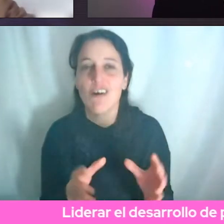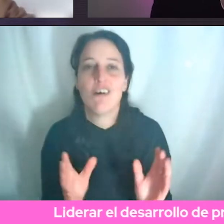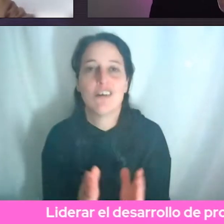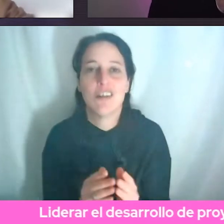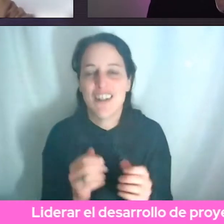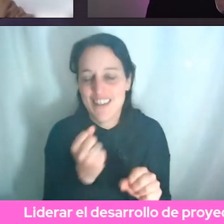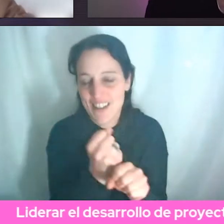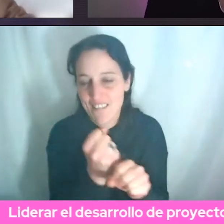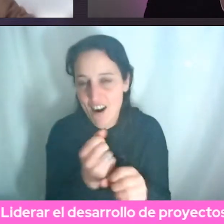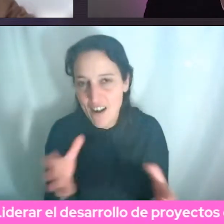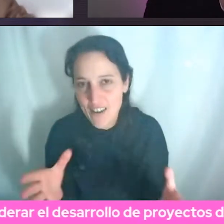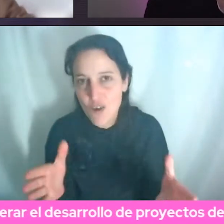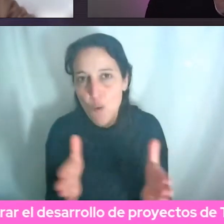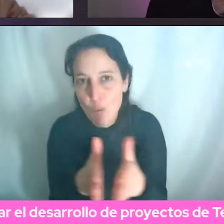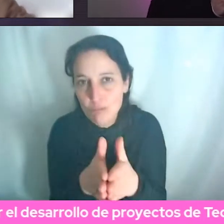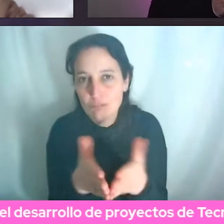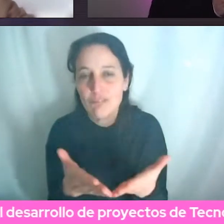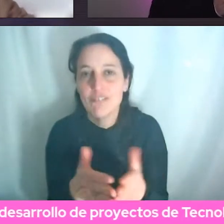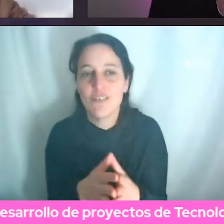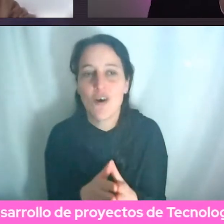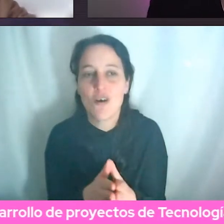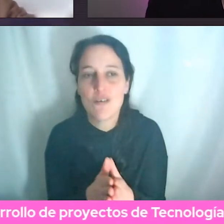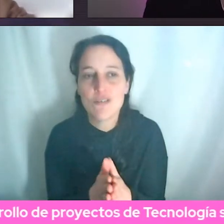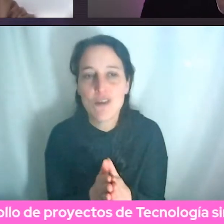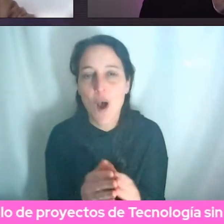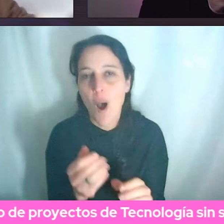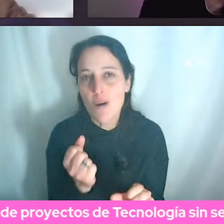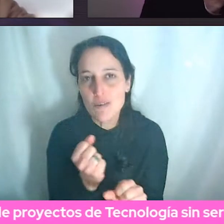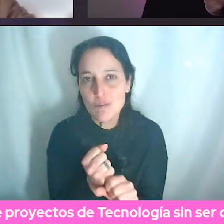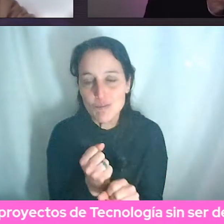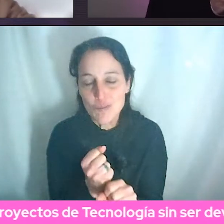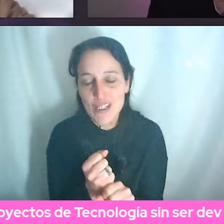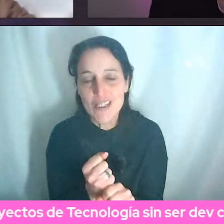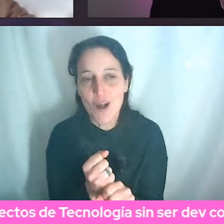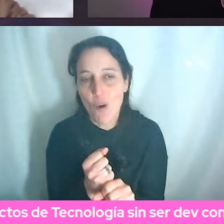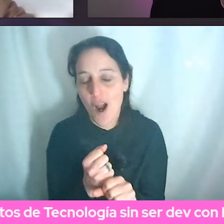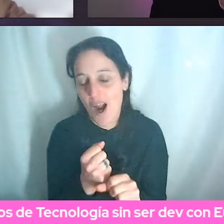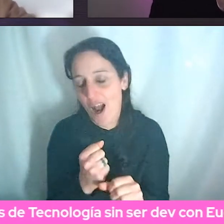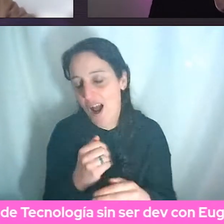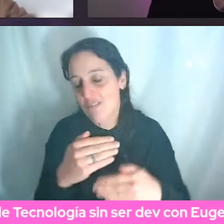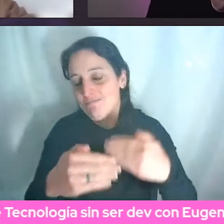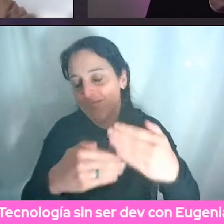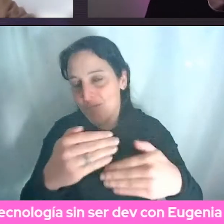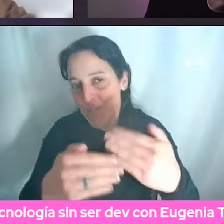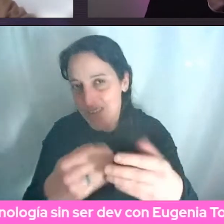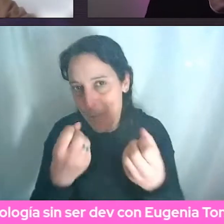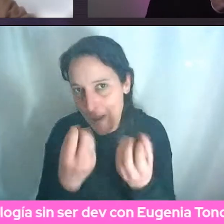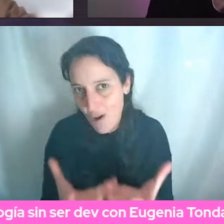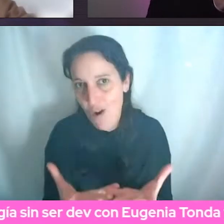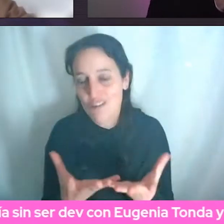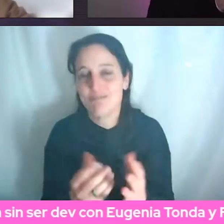propósito para seguir trabajando, la mejora continua y llevar adelante el proyecto.